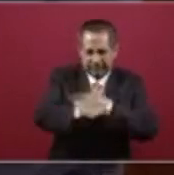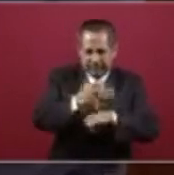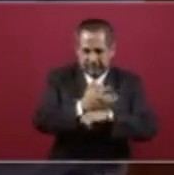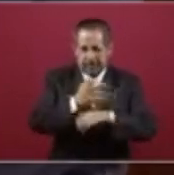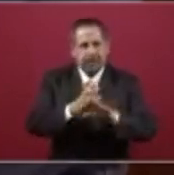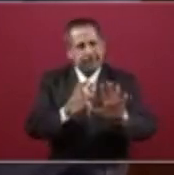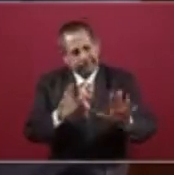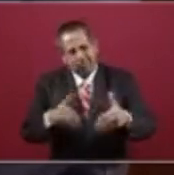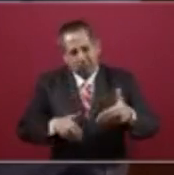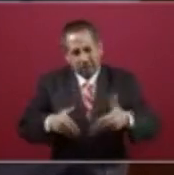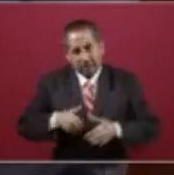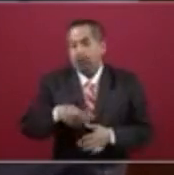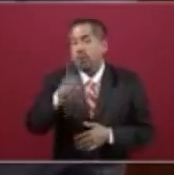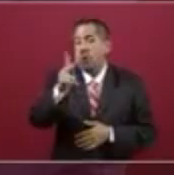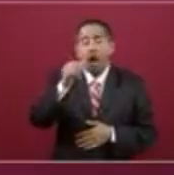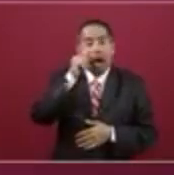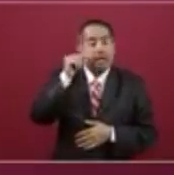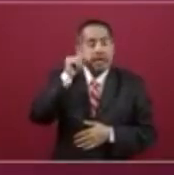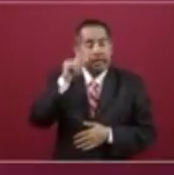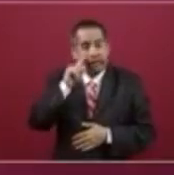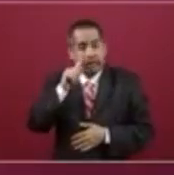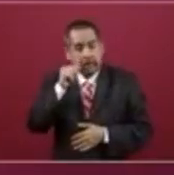ayer